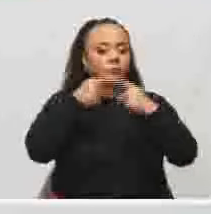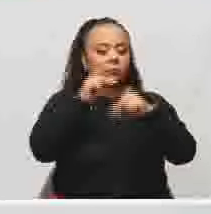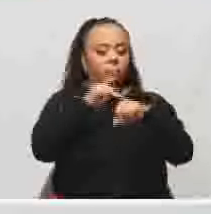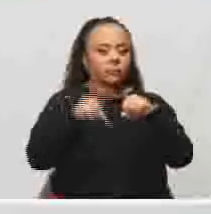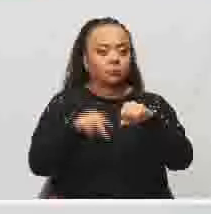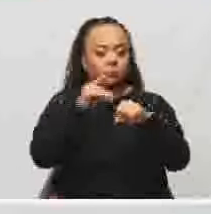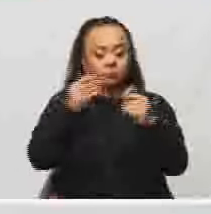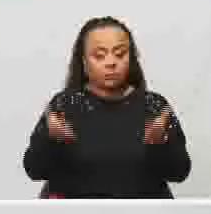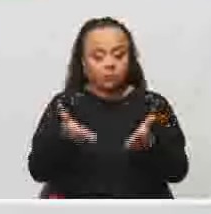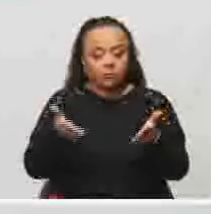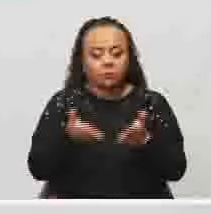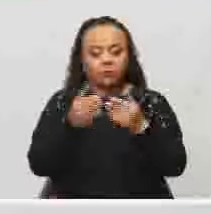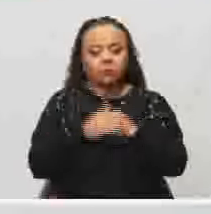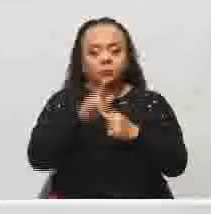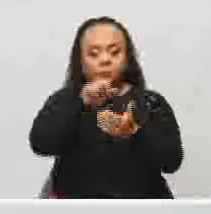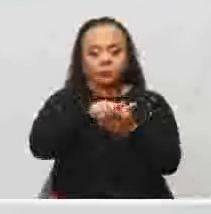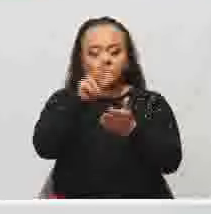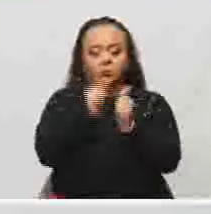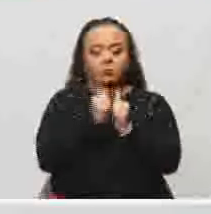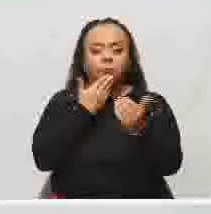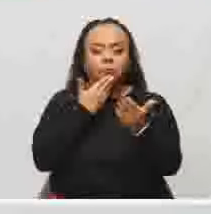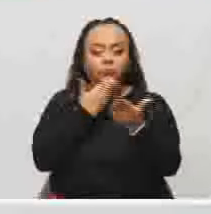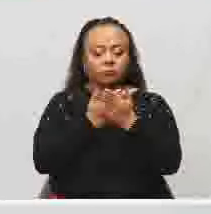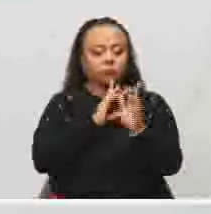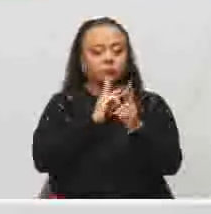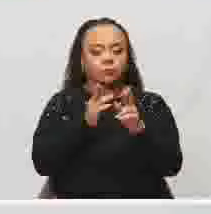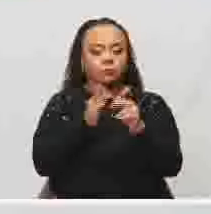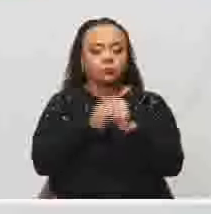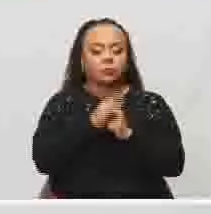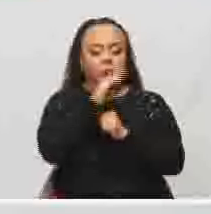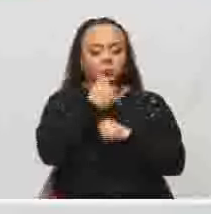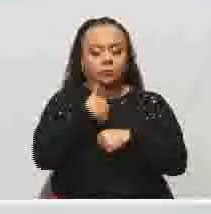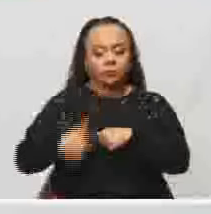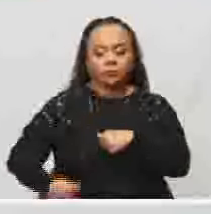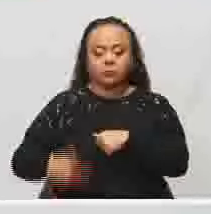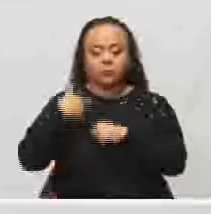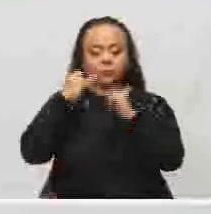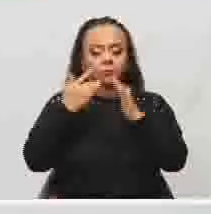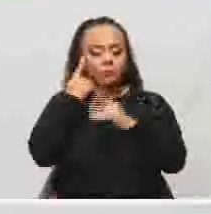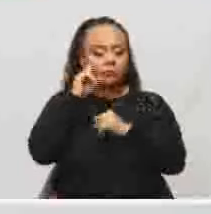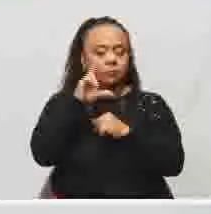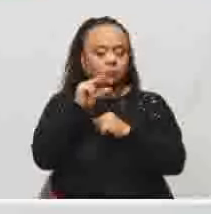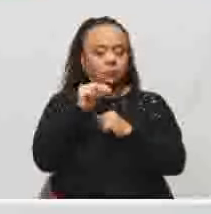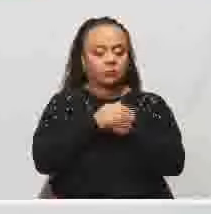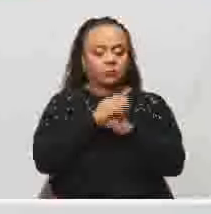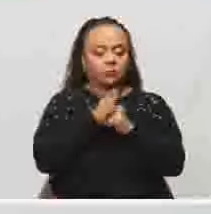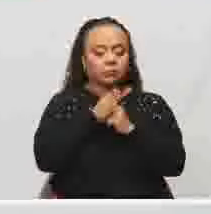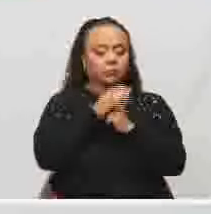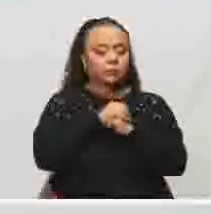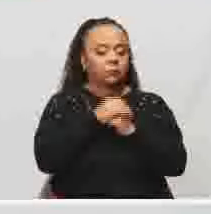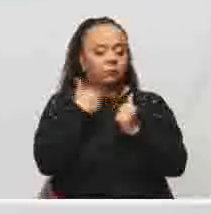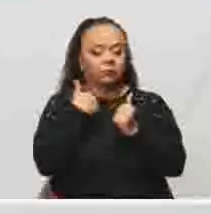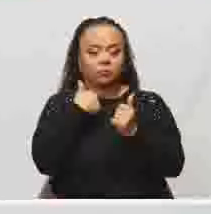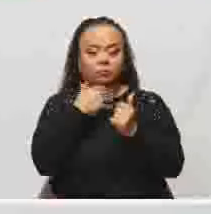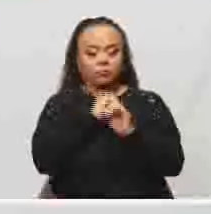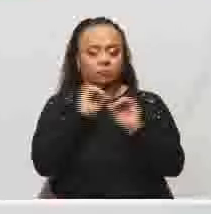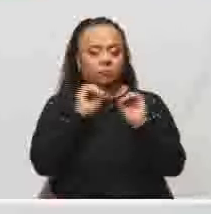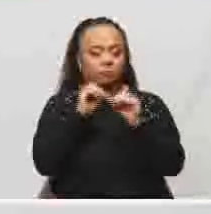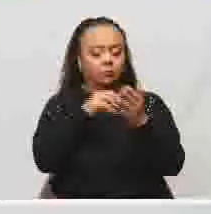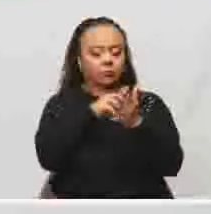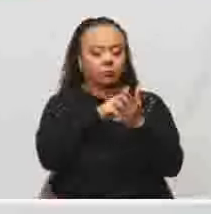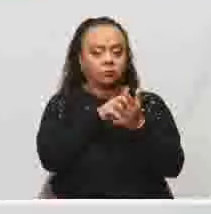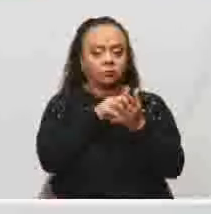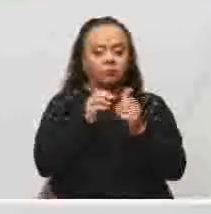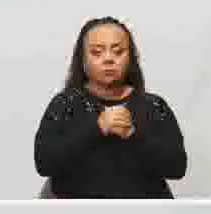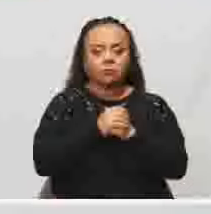anímico y futbolístico lo tiene que habar con un buen resultado aunque sea visita y además el herediano tiene jugadores como para no salir a especular puede llevar la voz cantante perfectamente